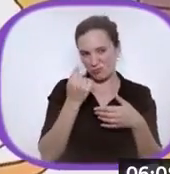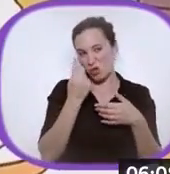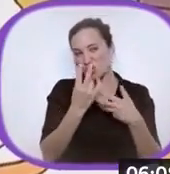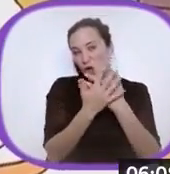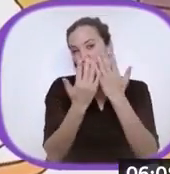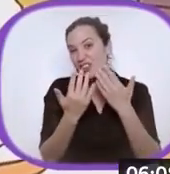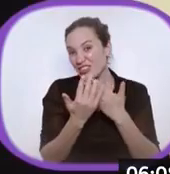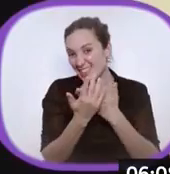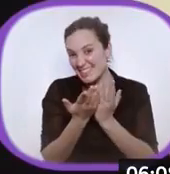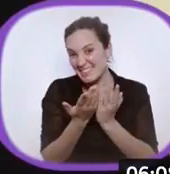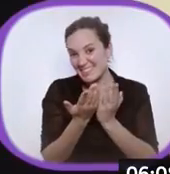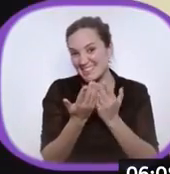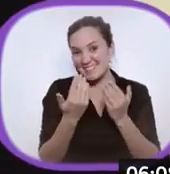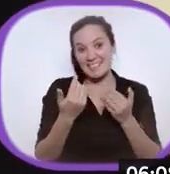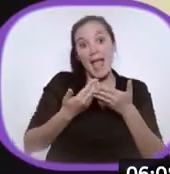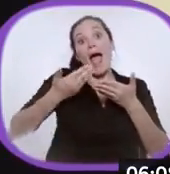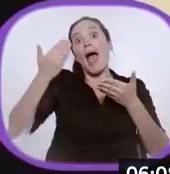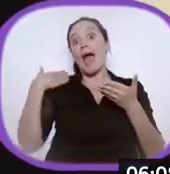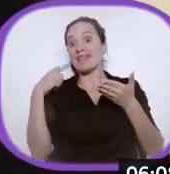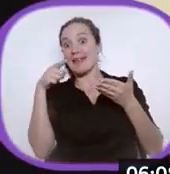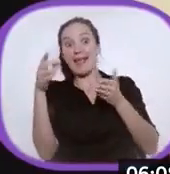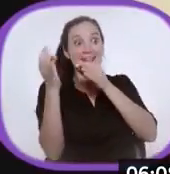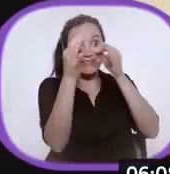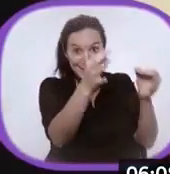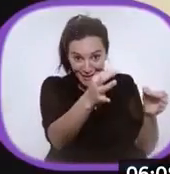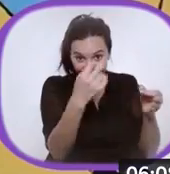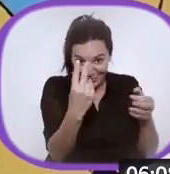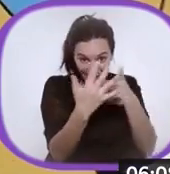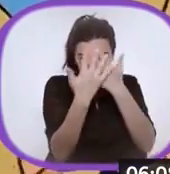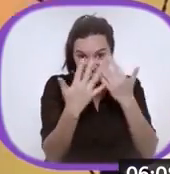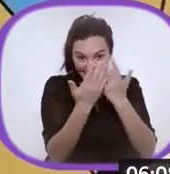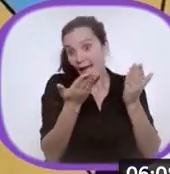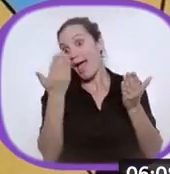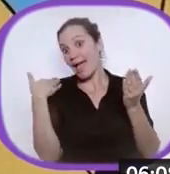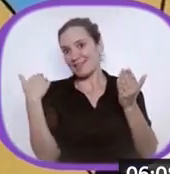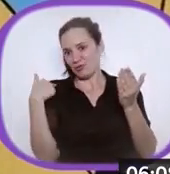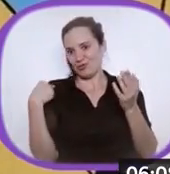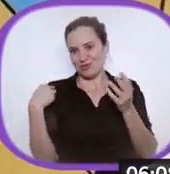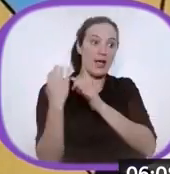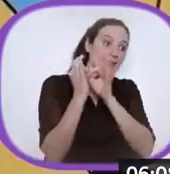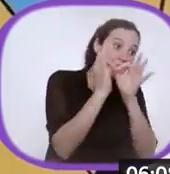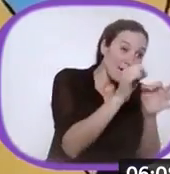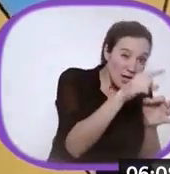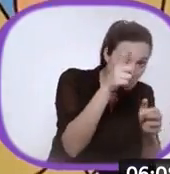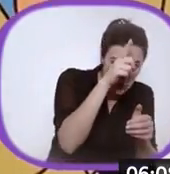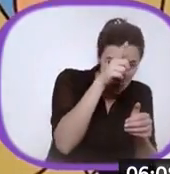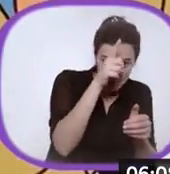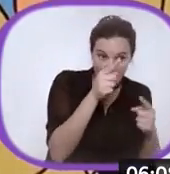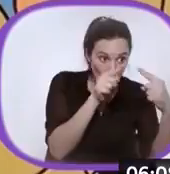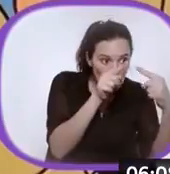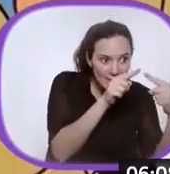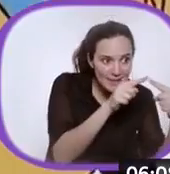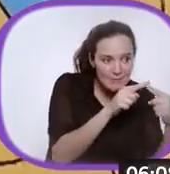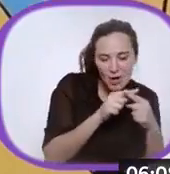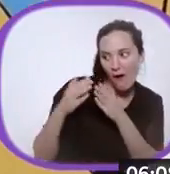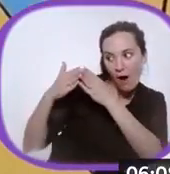2 días antes que el Pachacamac. Cielos, qué calamidad. Allí entraremos de inmediato en contacto con la policía y tan pronto como llegue